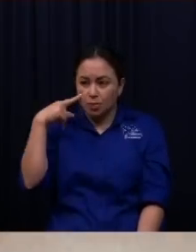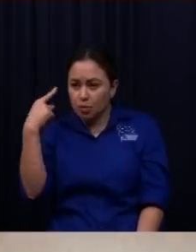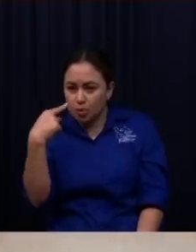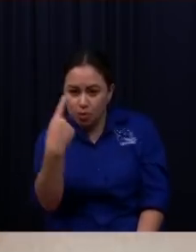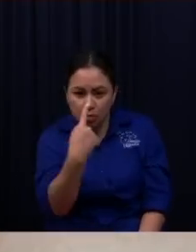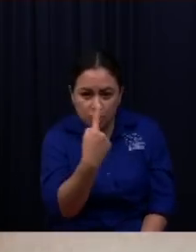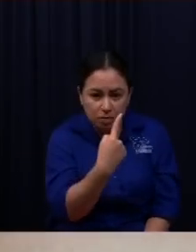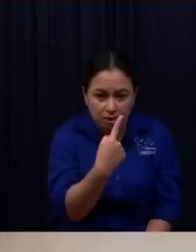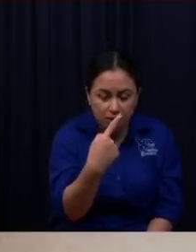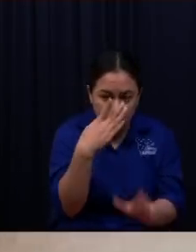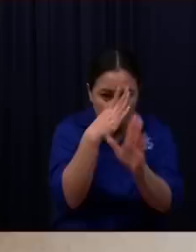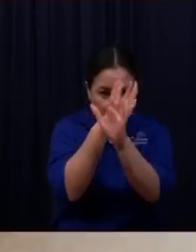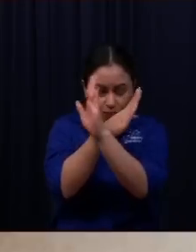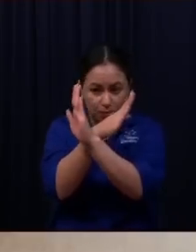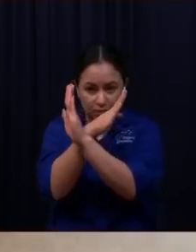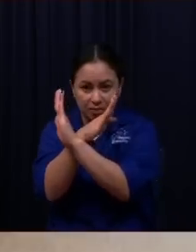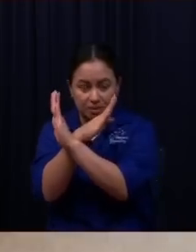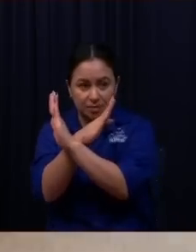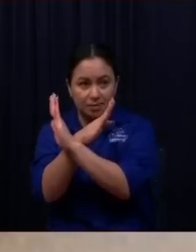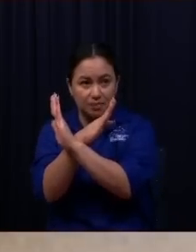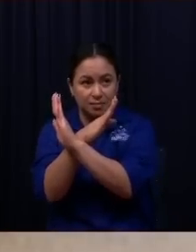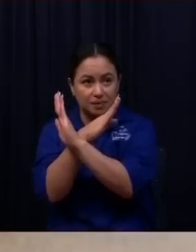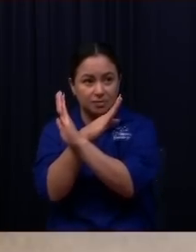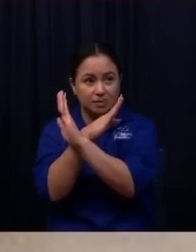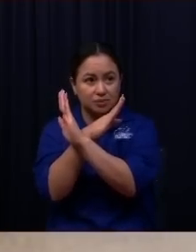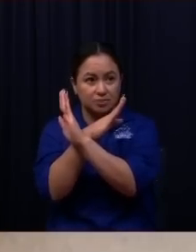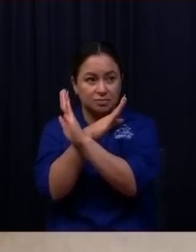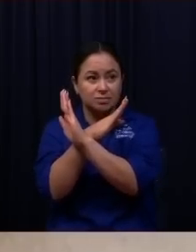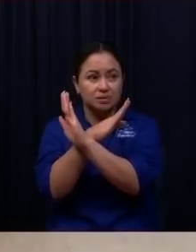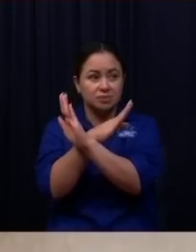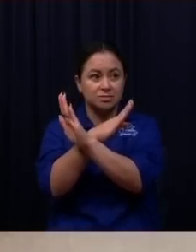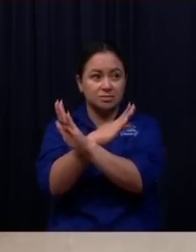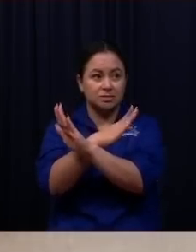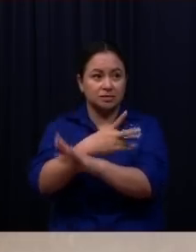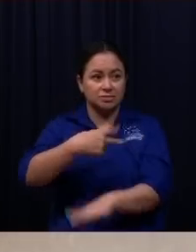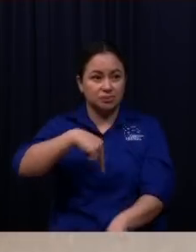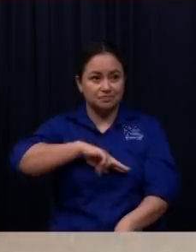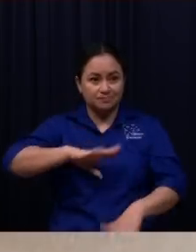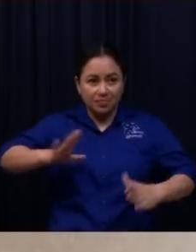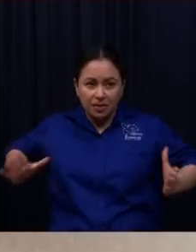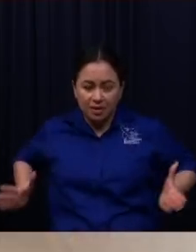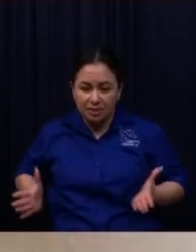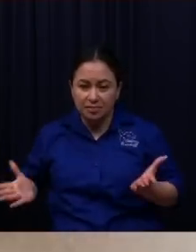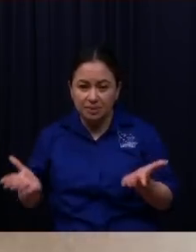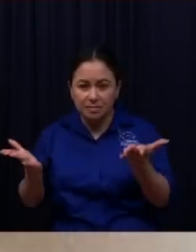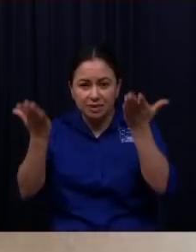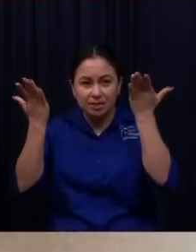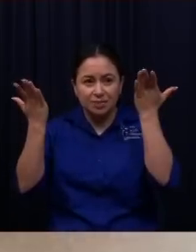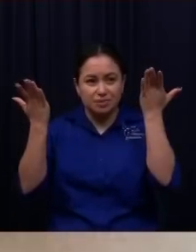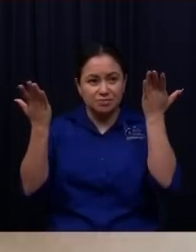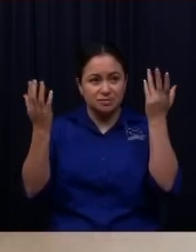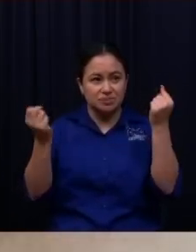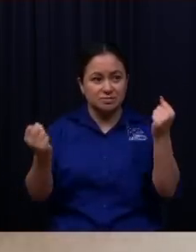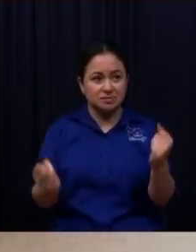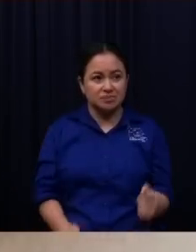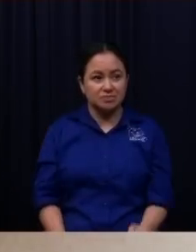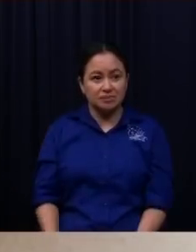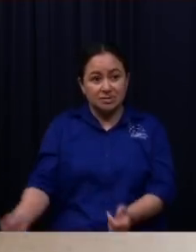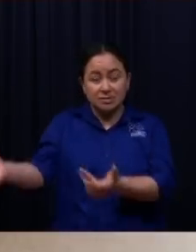seamos grandemente animados para asirnos de la esperanza puesta delante de